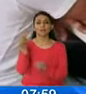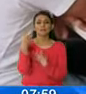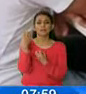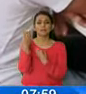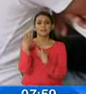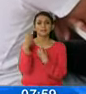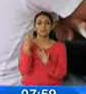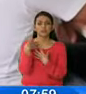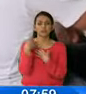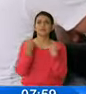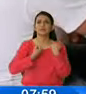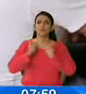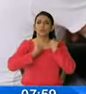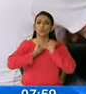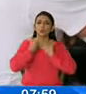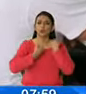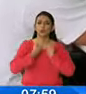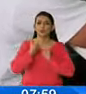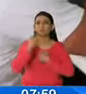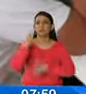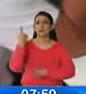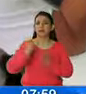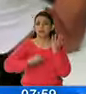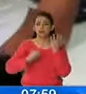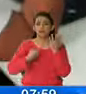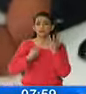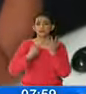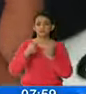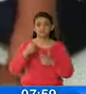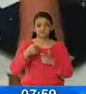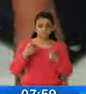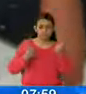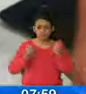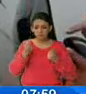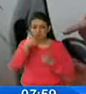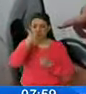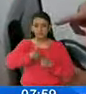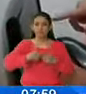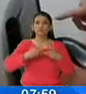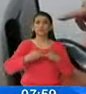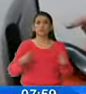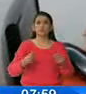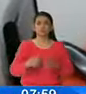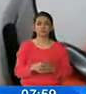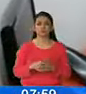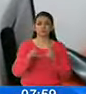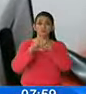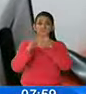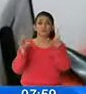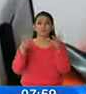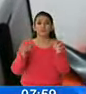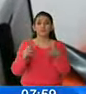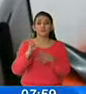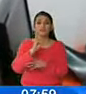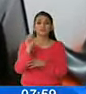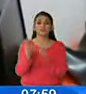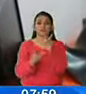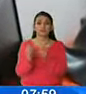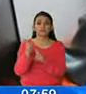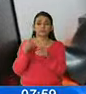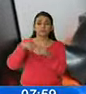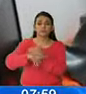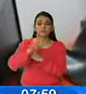que generan los vehículos para desarrollar soluciones para sus conductores. La firma tiene cerca de 60 empleados